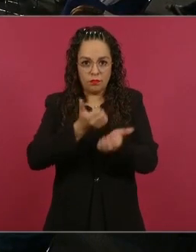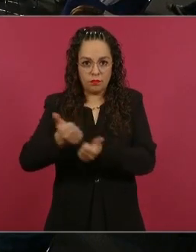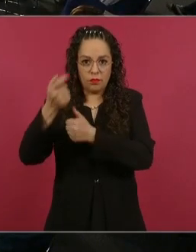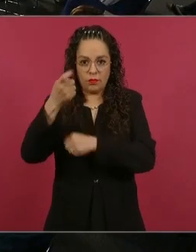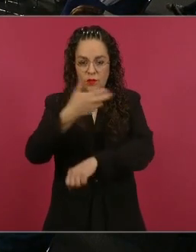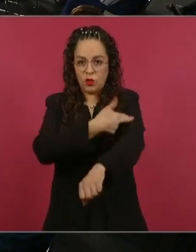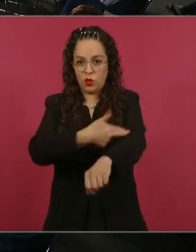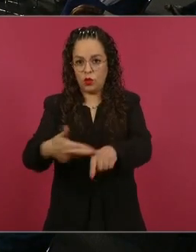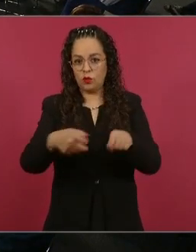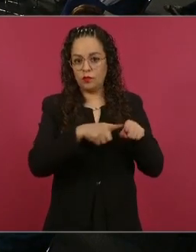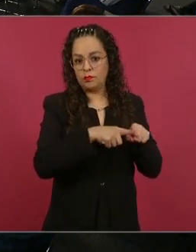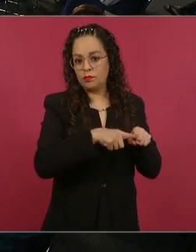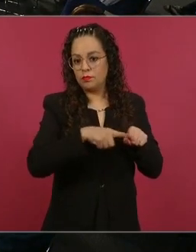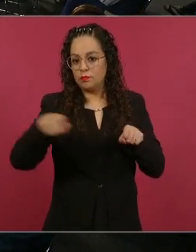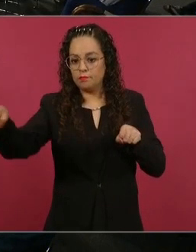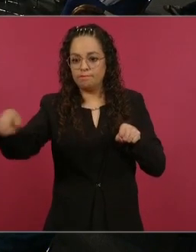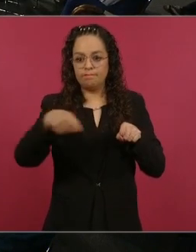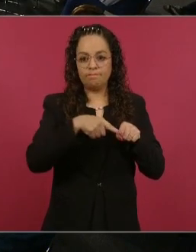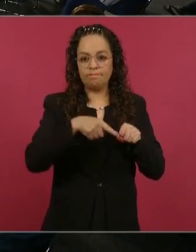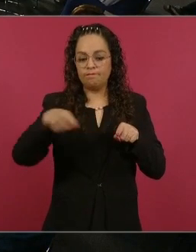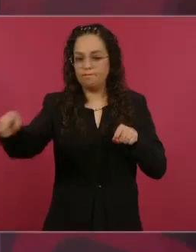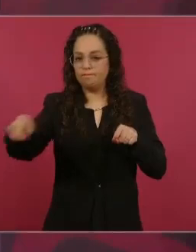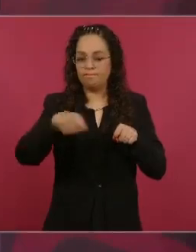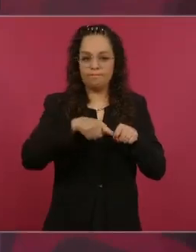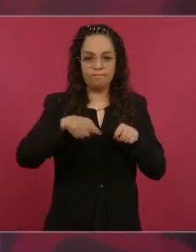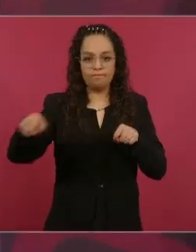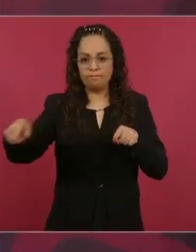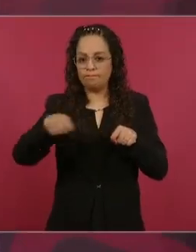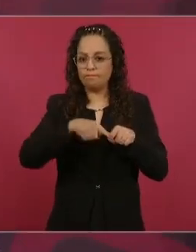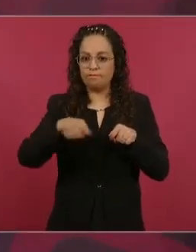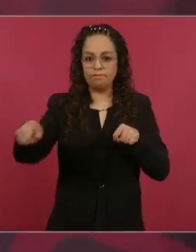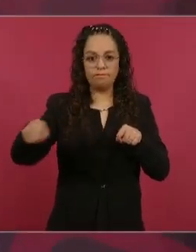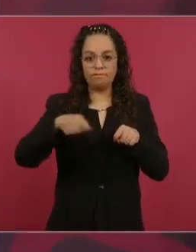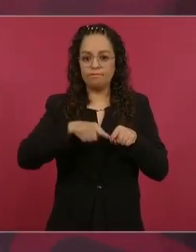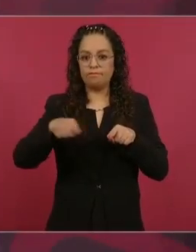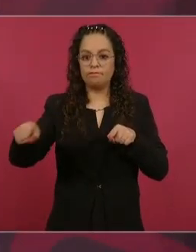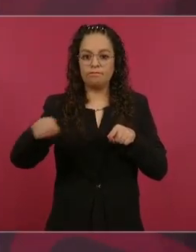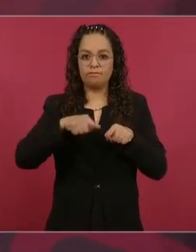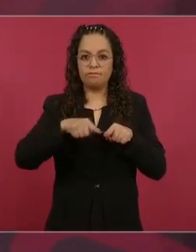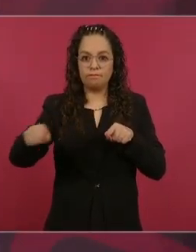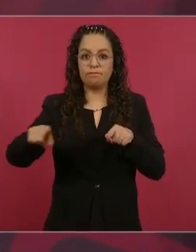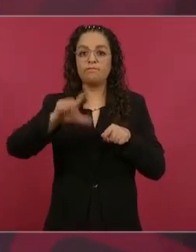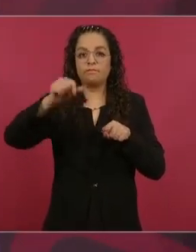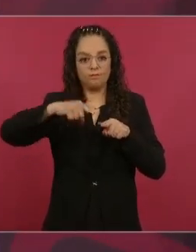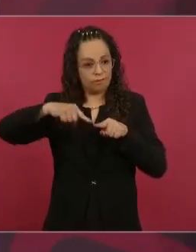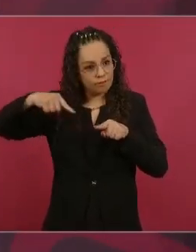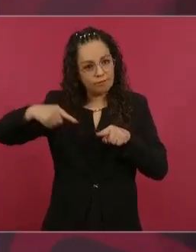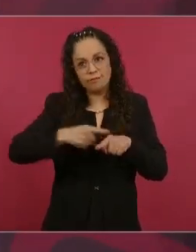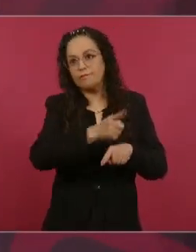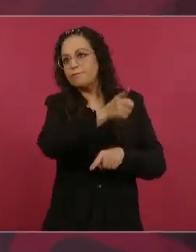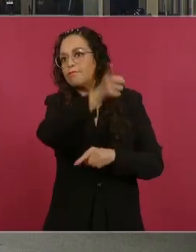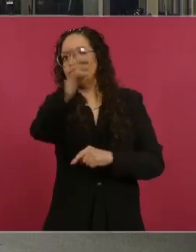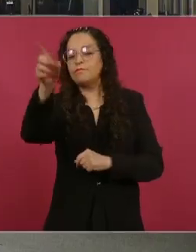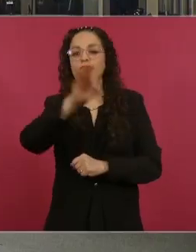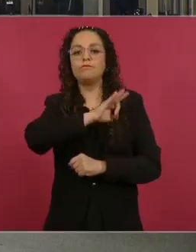Palenque-Coatzacoalcos o Coatzacoalcos-Palenque y de ahí ya se pueda tomar el Tren Maya y llegar hasta